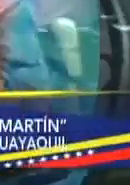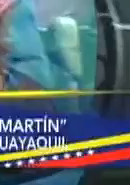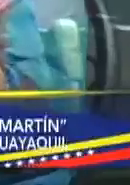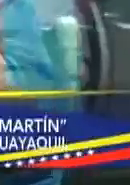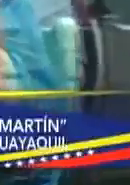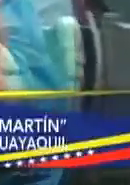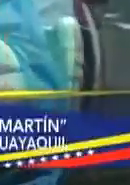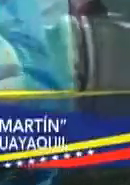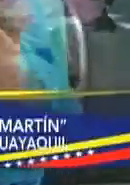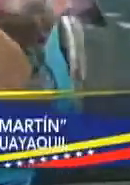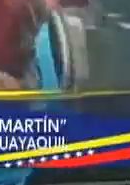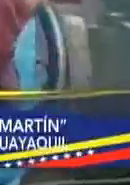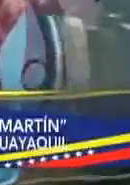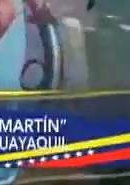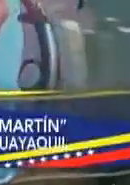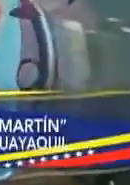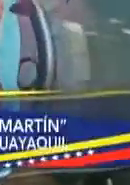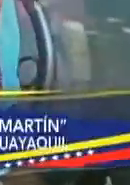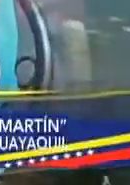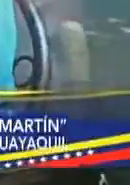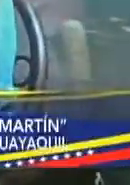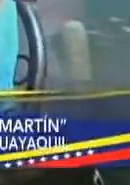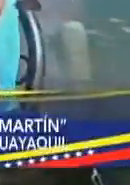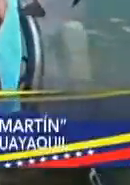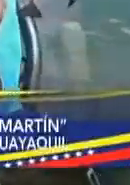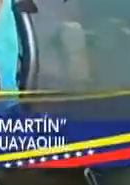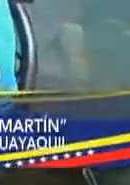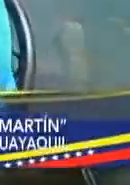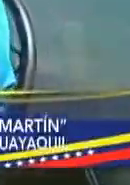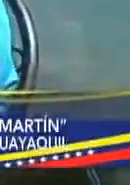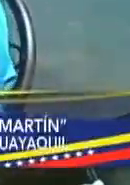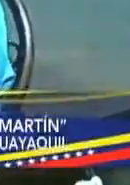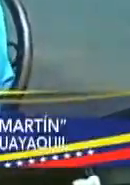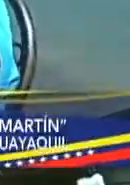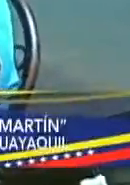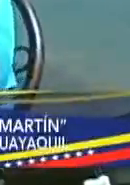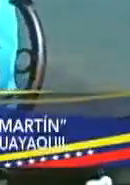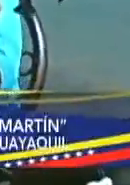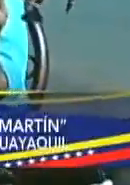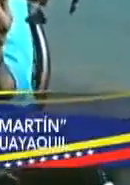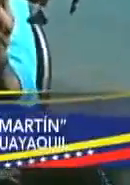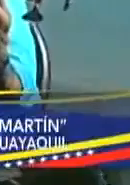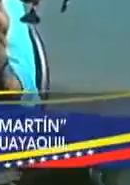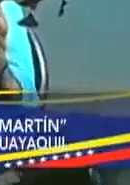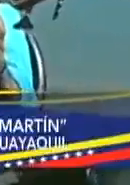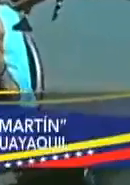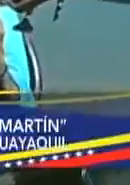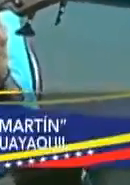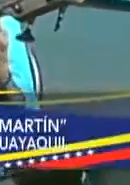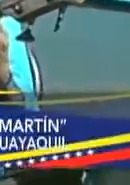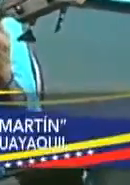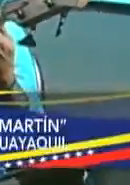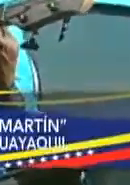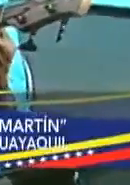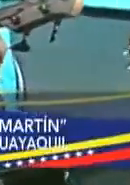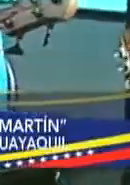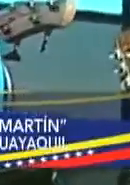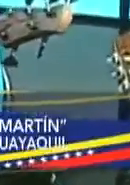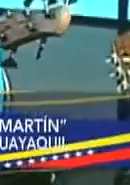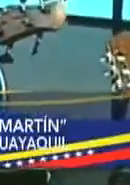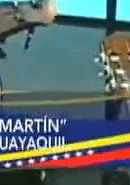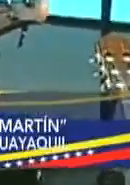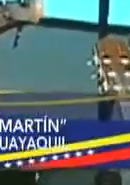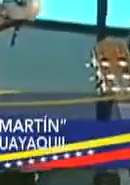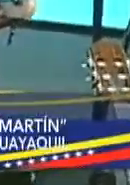labrador, que abril cantando inaugura, se llama por su hermosura Bolívar Libertador,